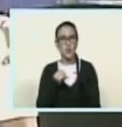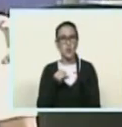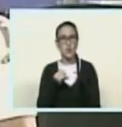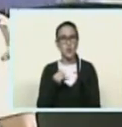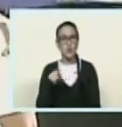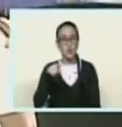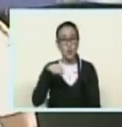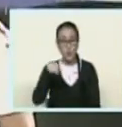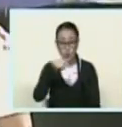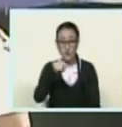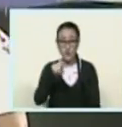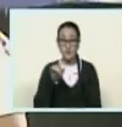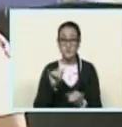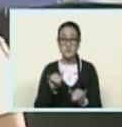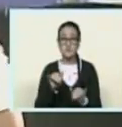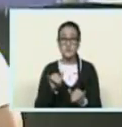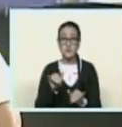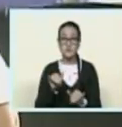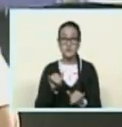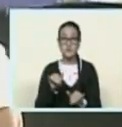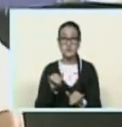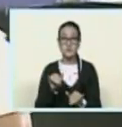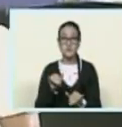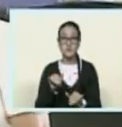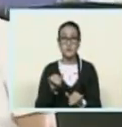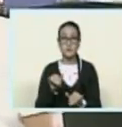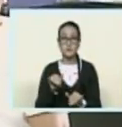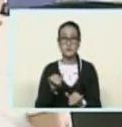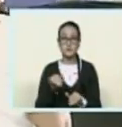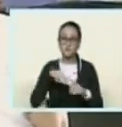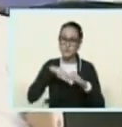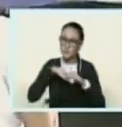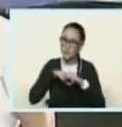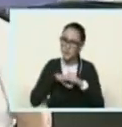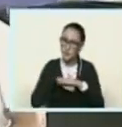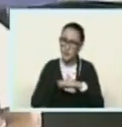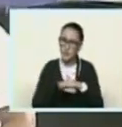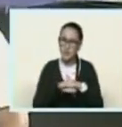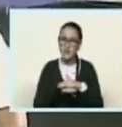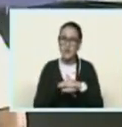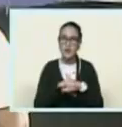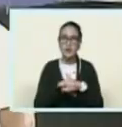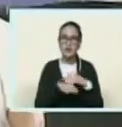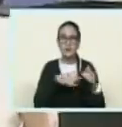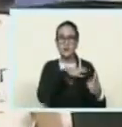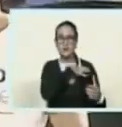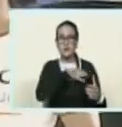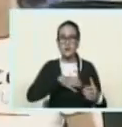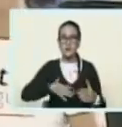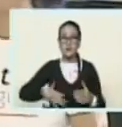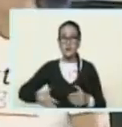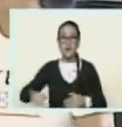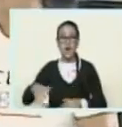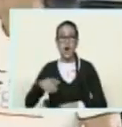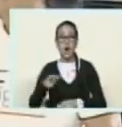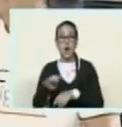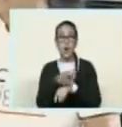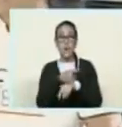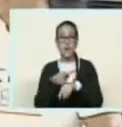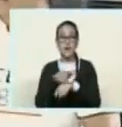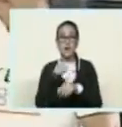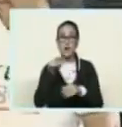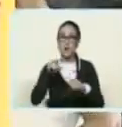donde ustedes simbólicamente tengan guardada esta banda de gobernador.